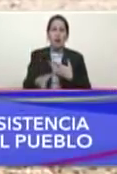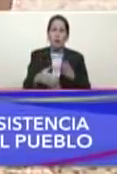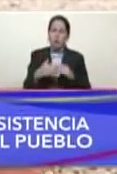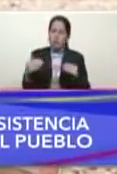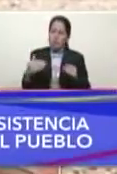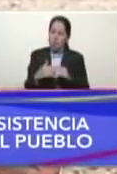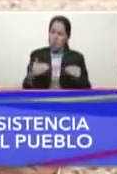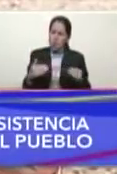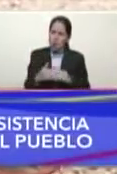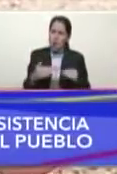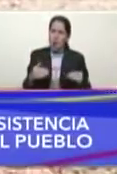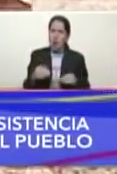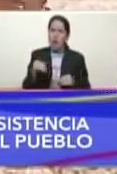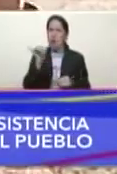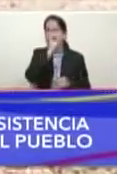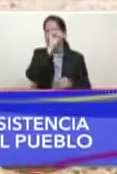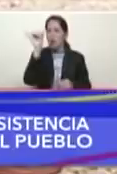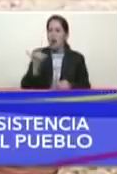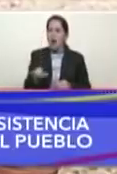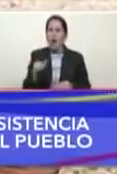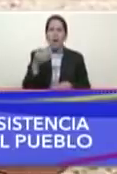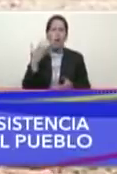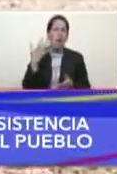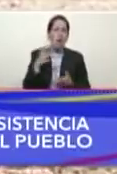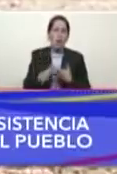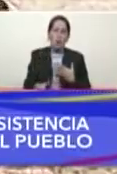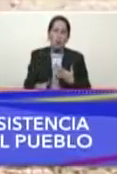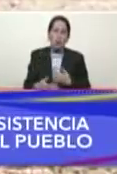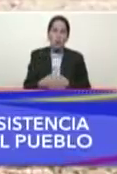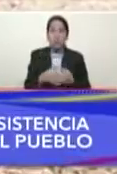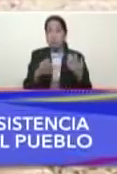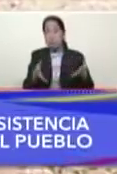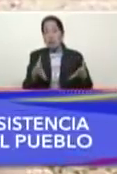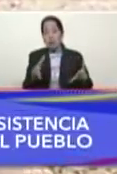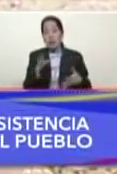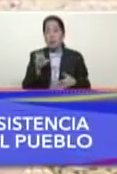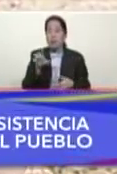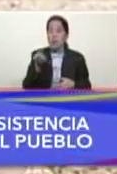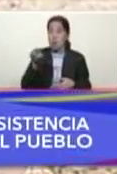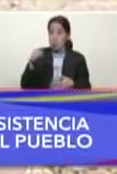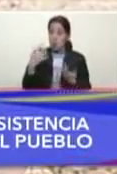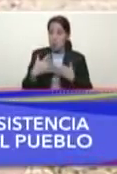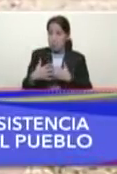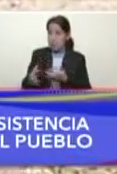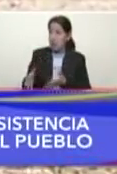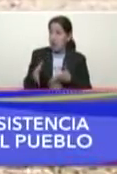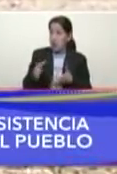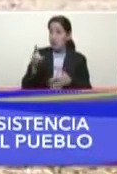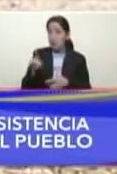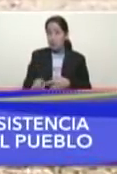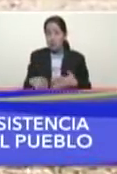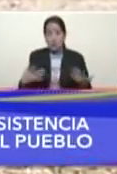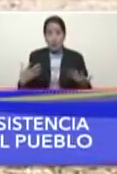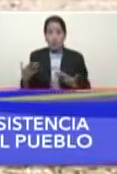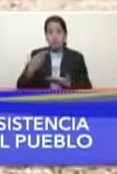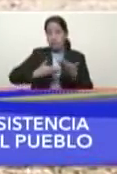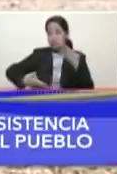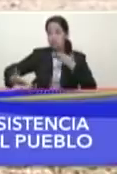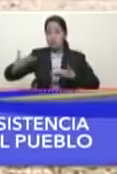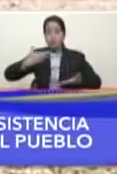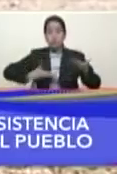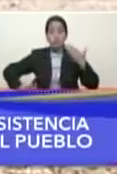su ganancia. Gana el país, gana usted, y con la empresa